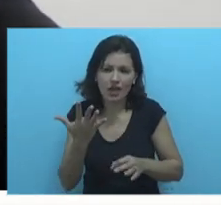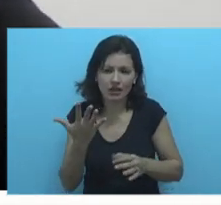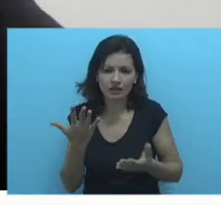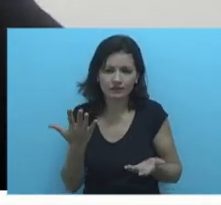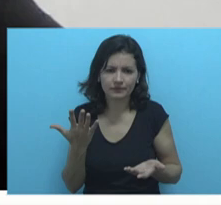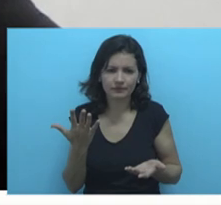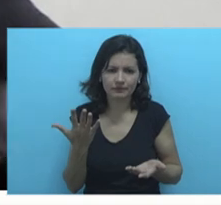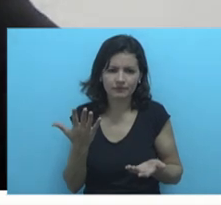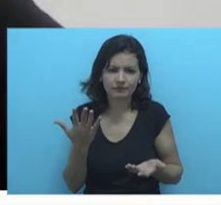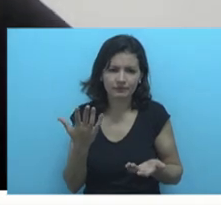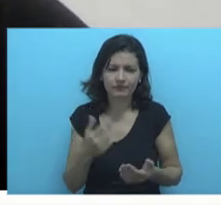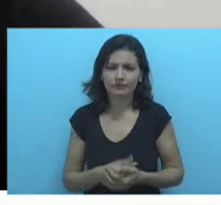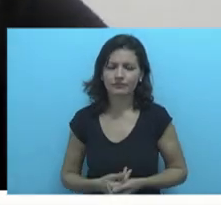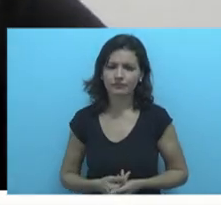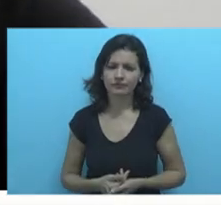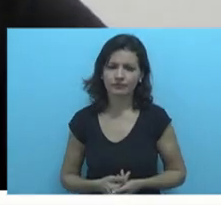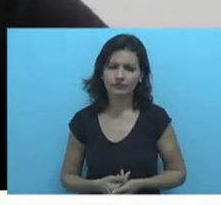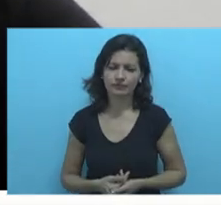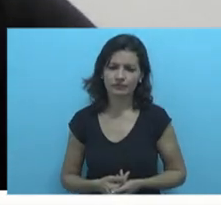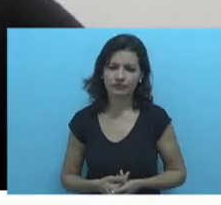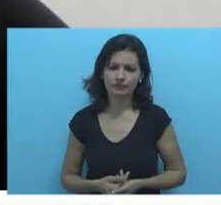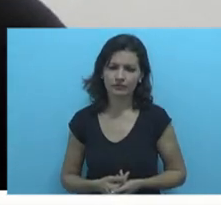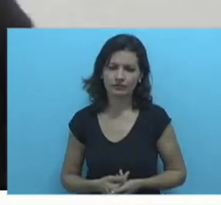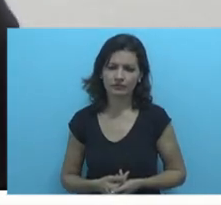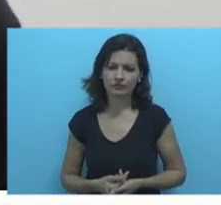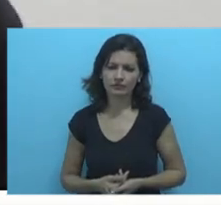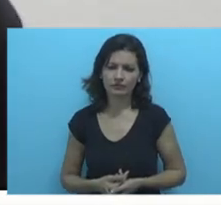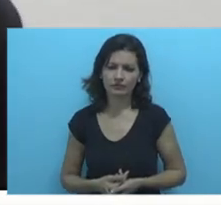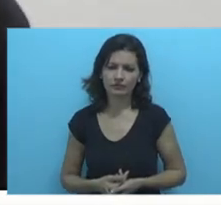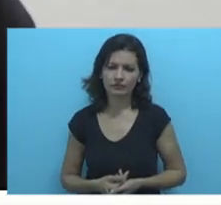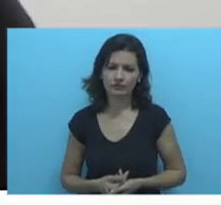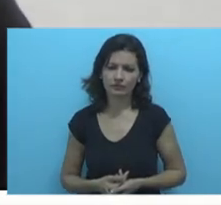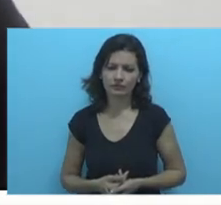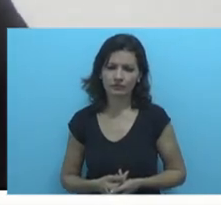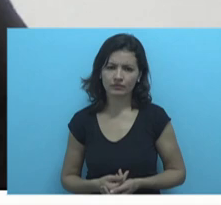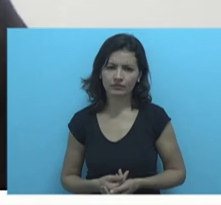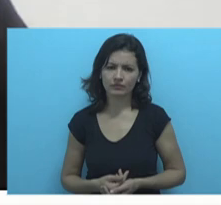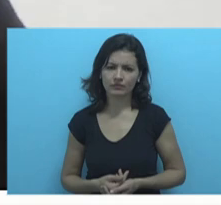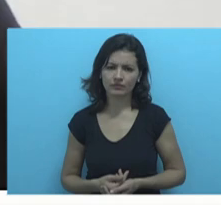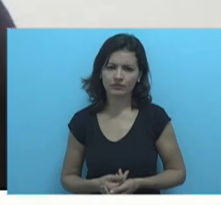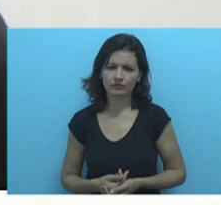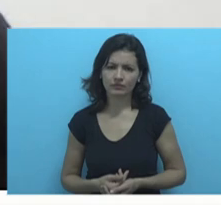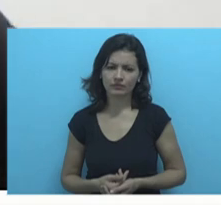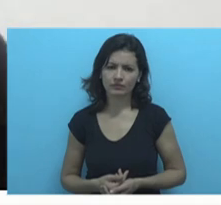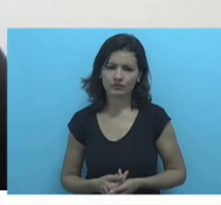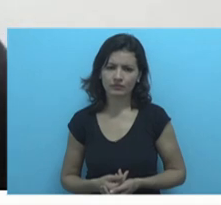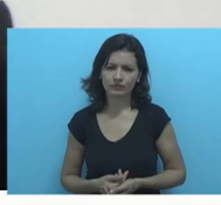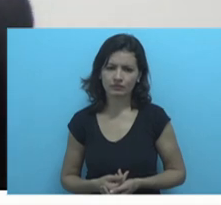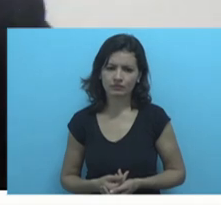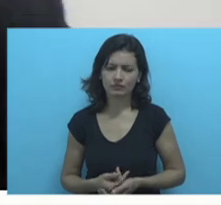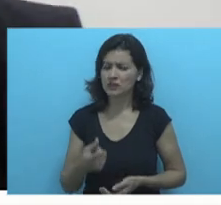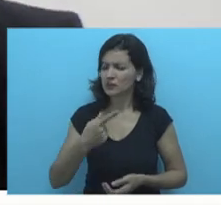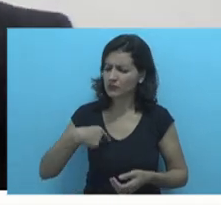no es la primera vez, obviamente que no, que nos toca a quienes hacemos